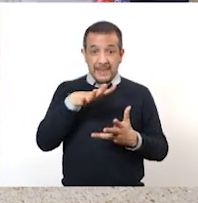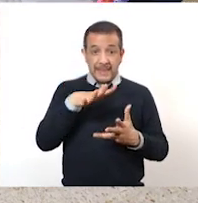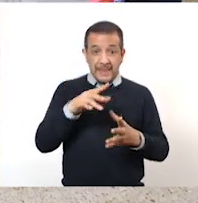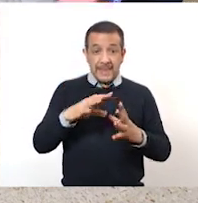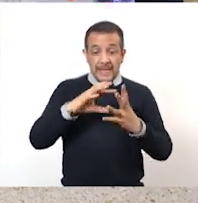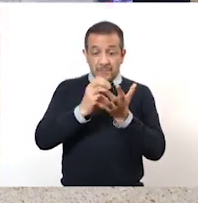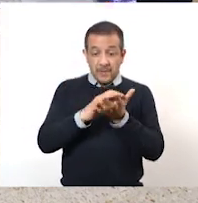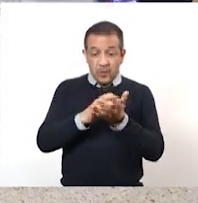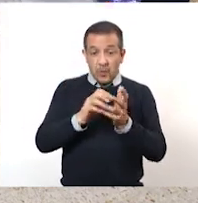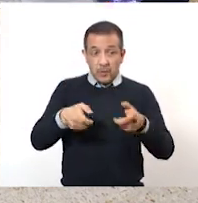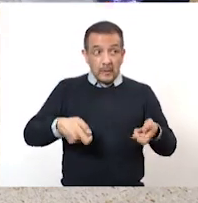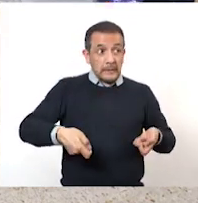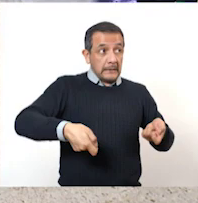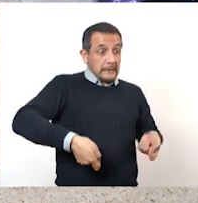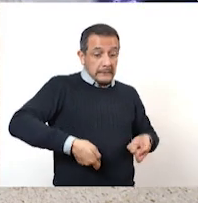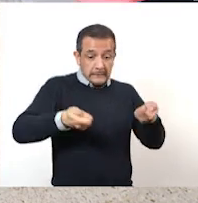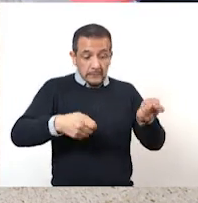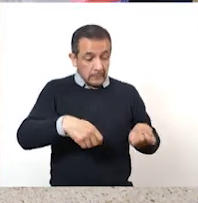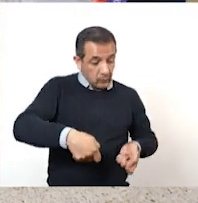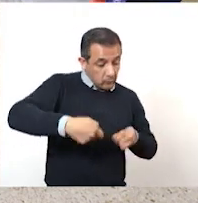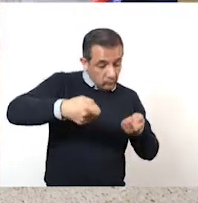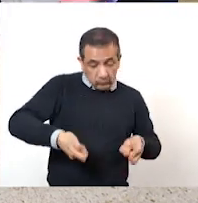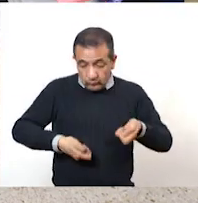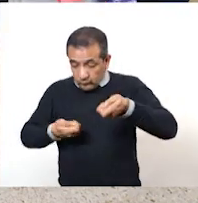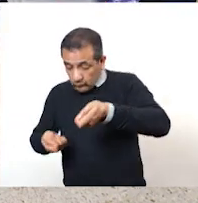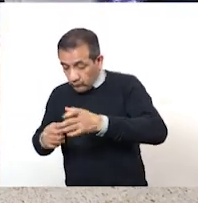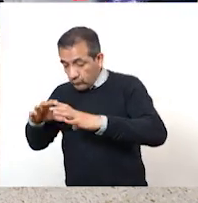10 pelotitas en el cesto.